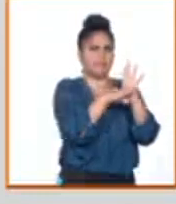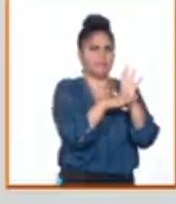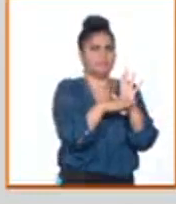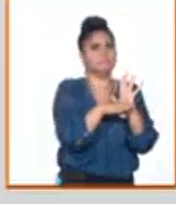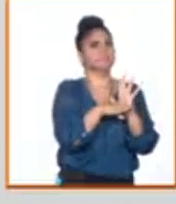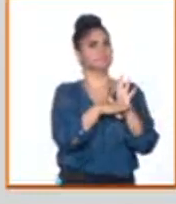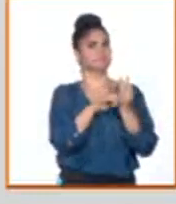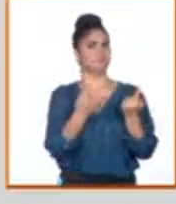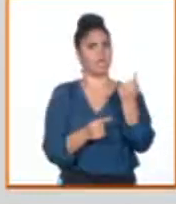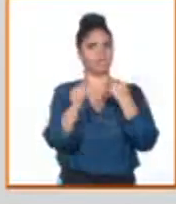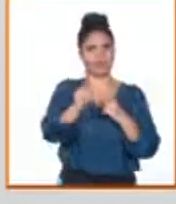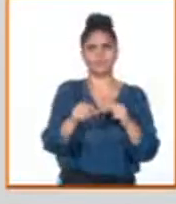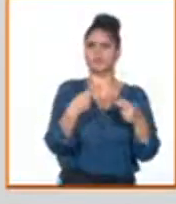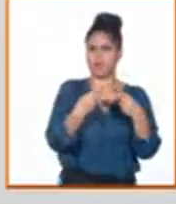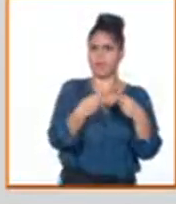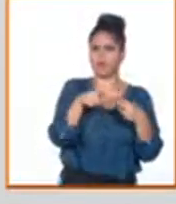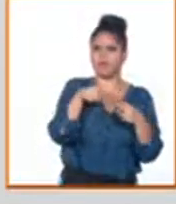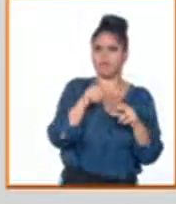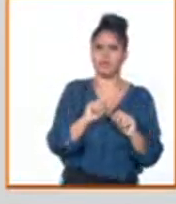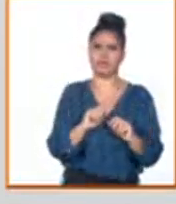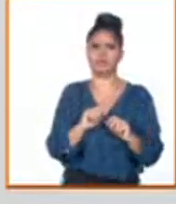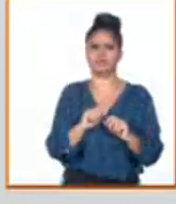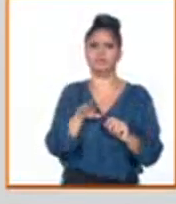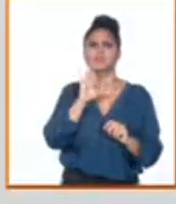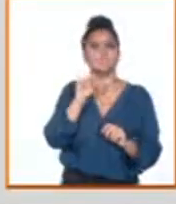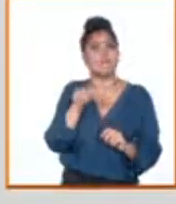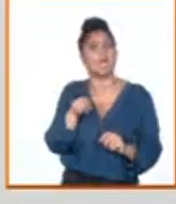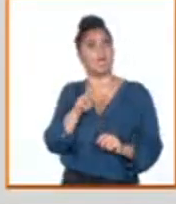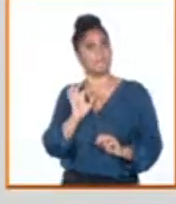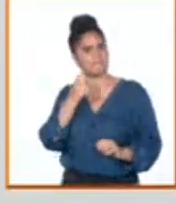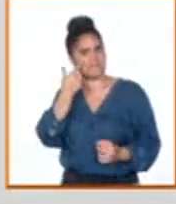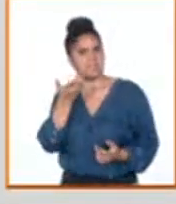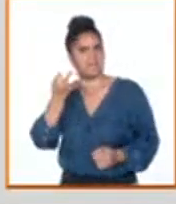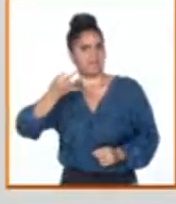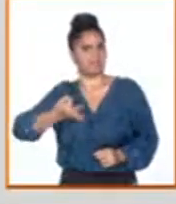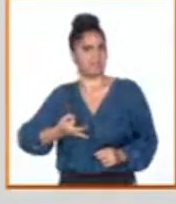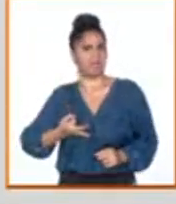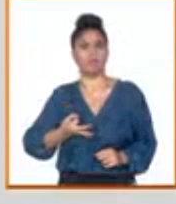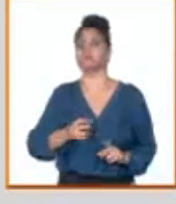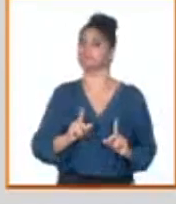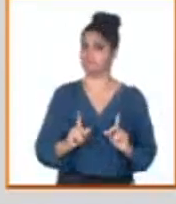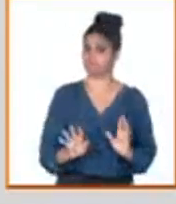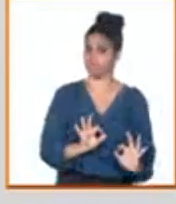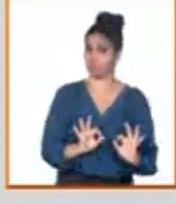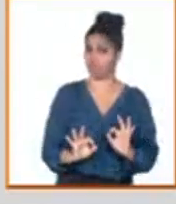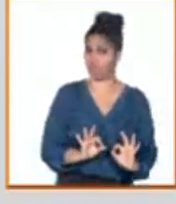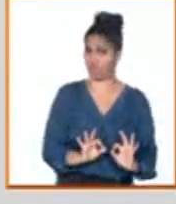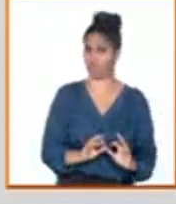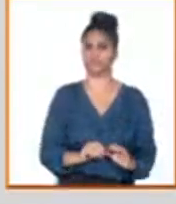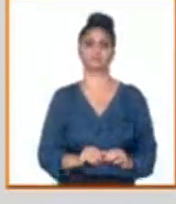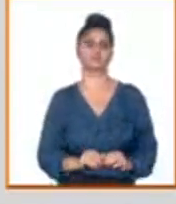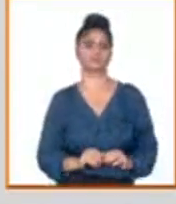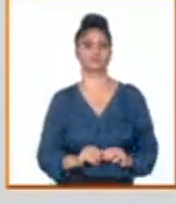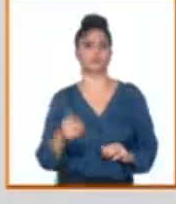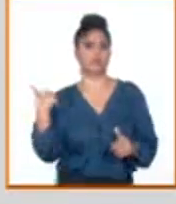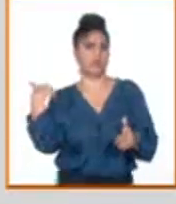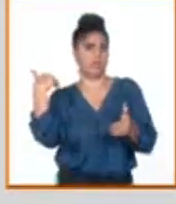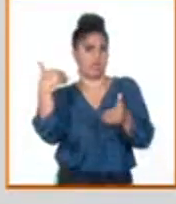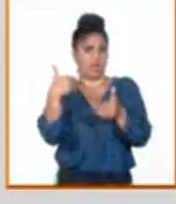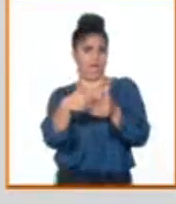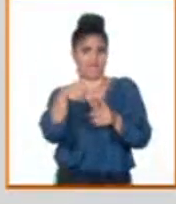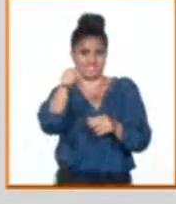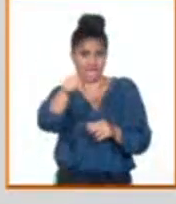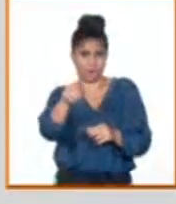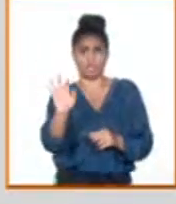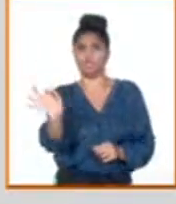necesidad, lo que estamos viviendo desde que se aprobó la ley el pasado 25 de mayo hasta el día de hoy, en la que todavía no está en Gaceta Oficial